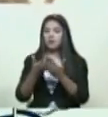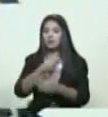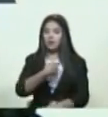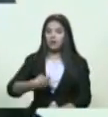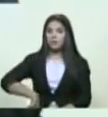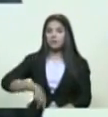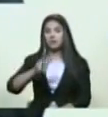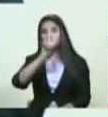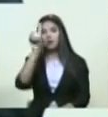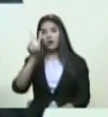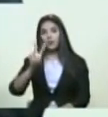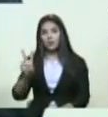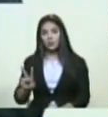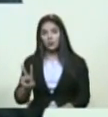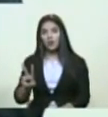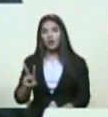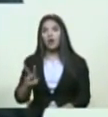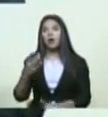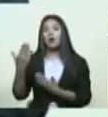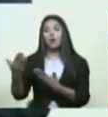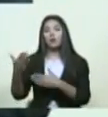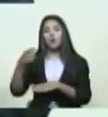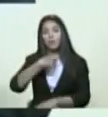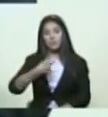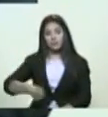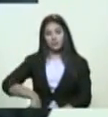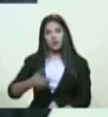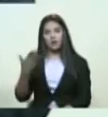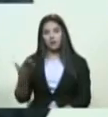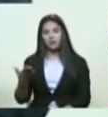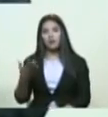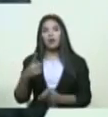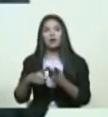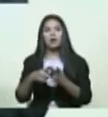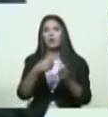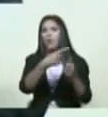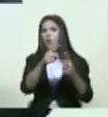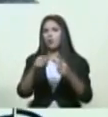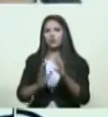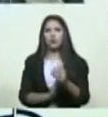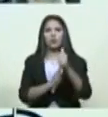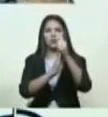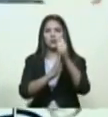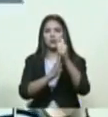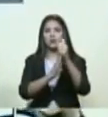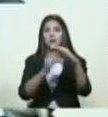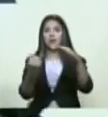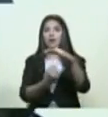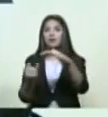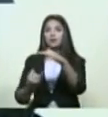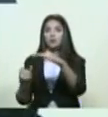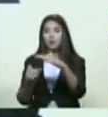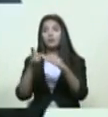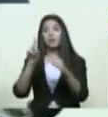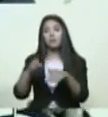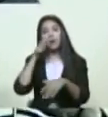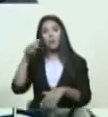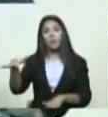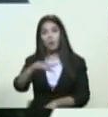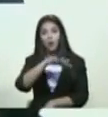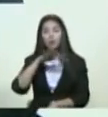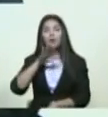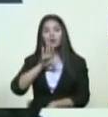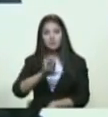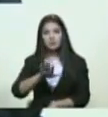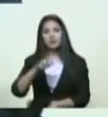la República, con el ciudadano jefe de Estado, como los demás líderes de los poderes públicos, como la propia sociedad venezolana. Para